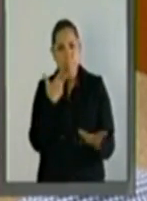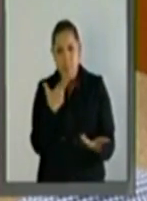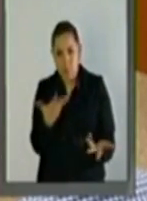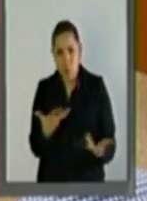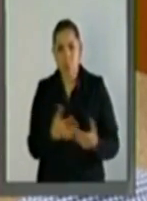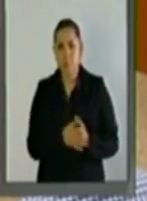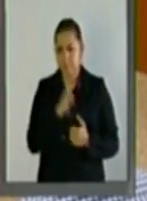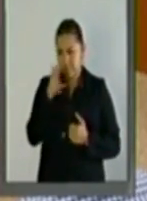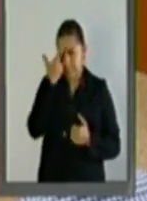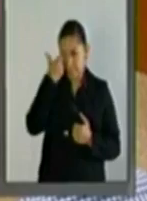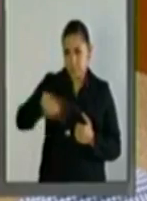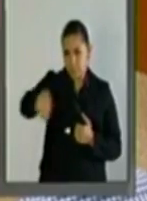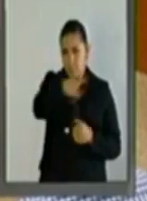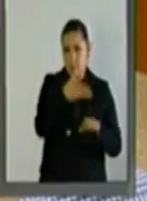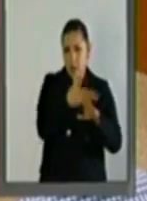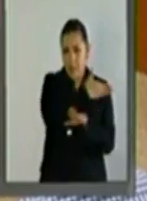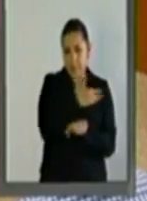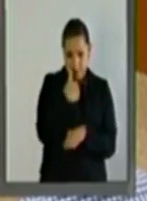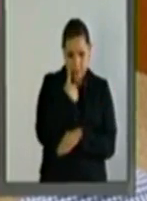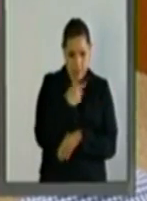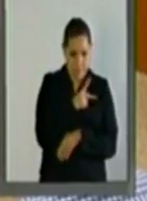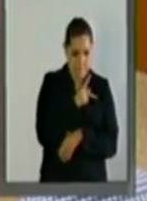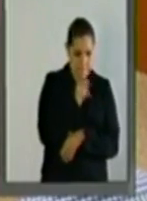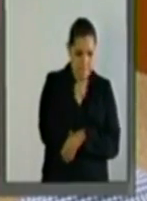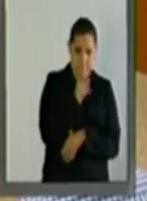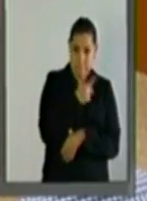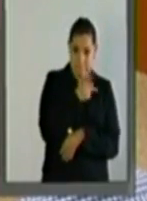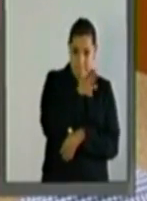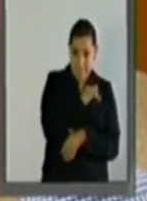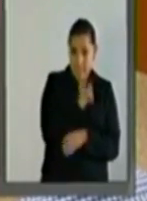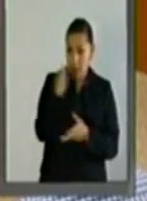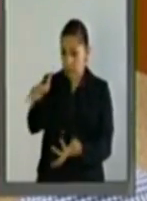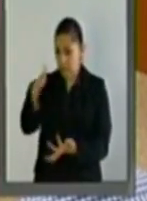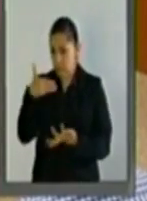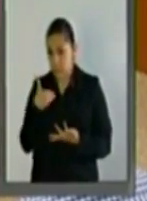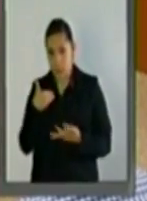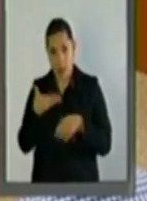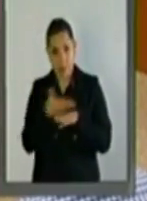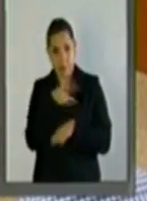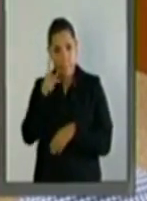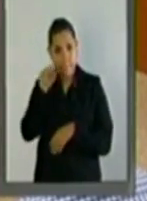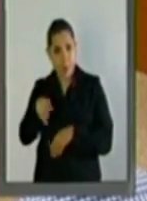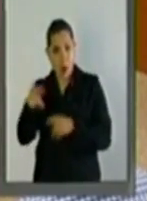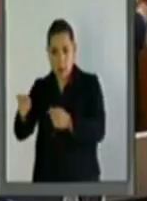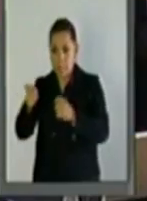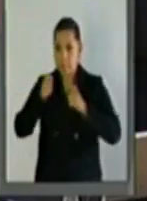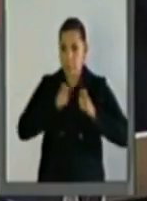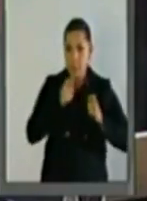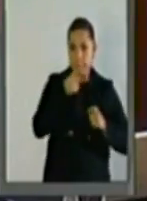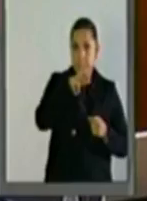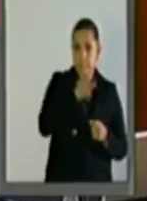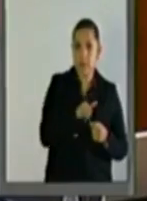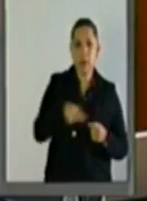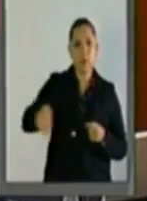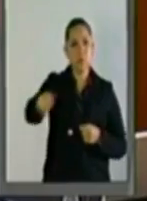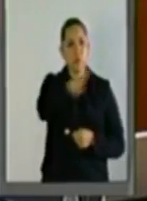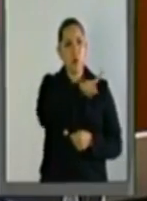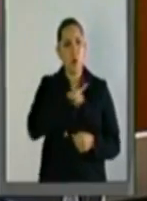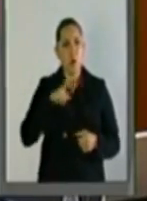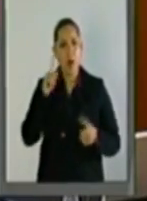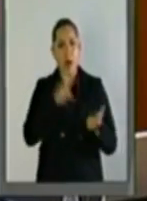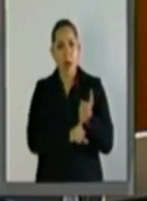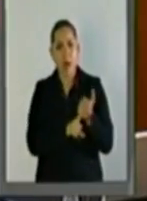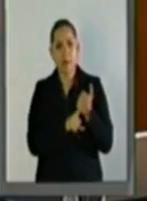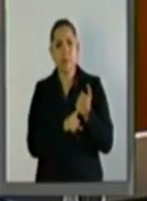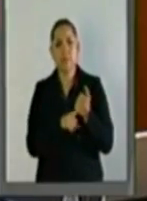cómo recibimos el país, un país descompuesto, desarticulado, y además cuando tenían el